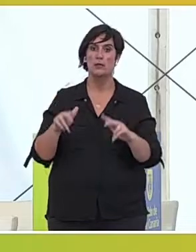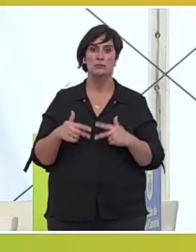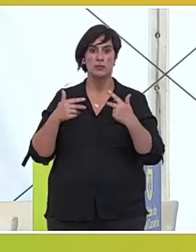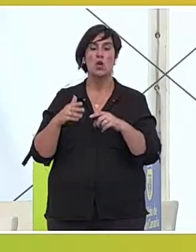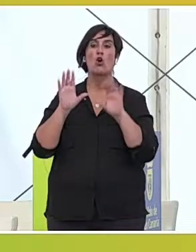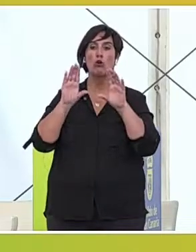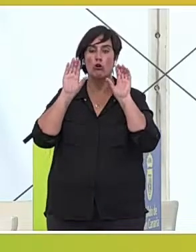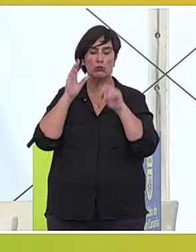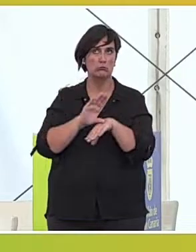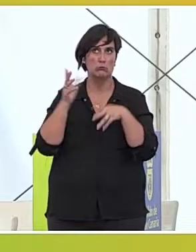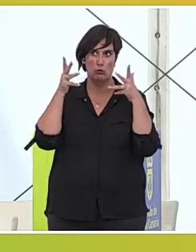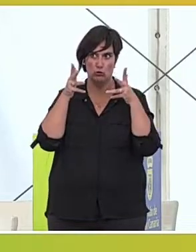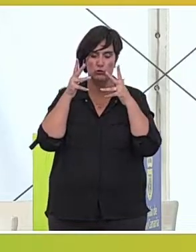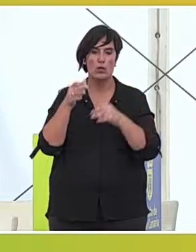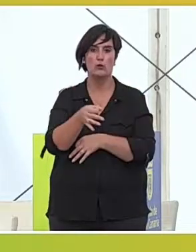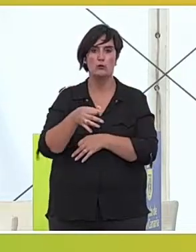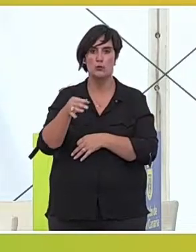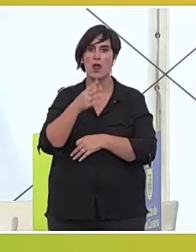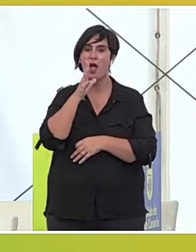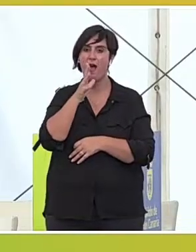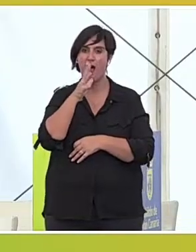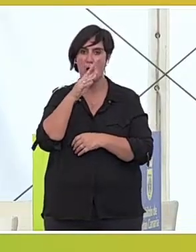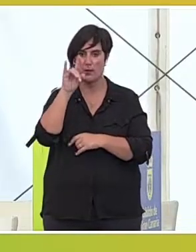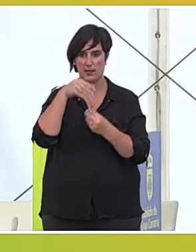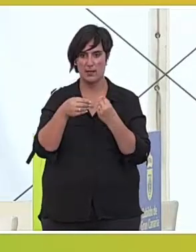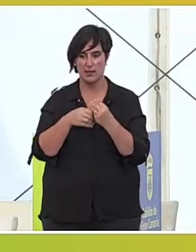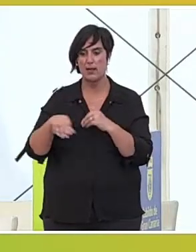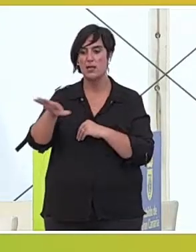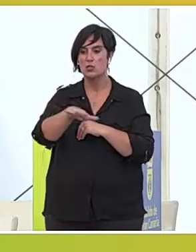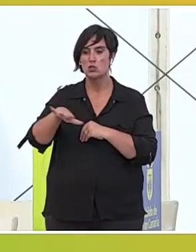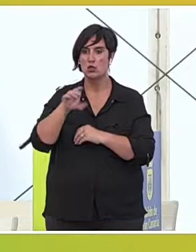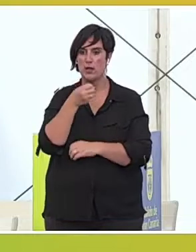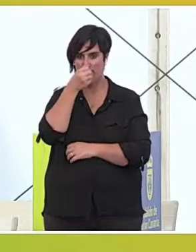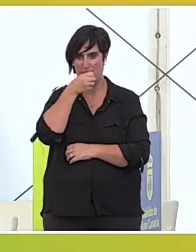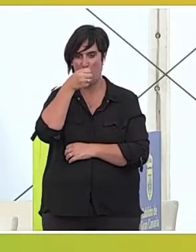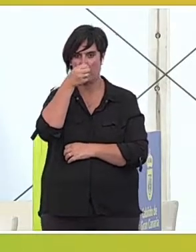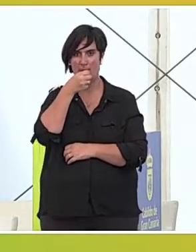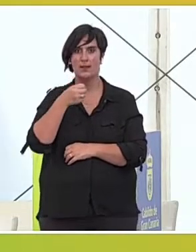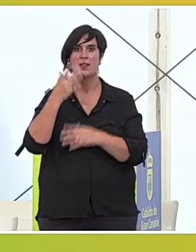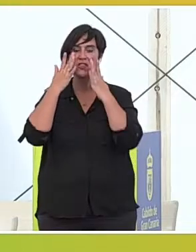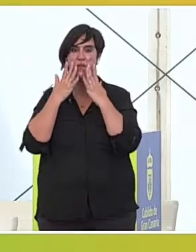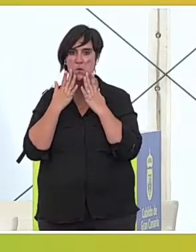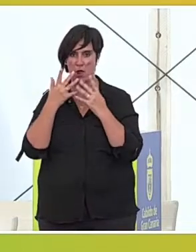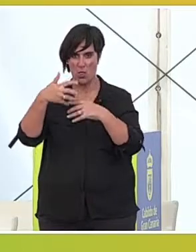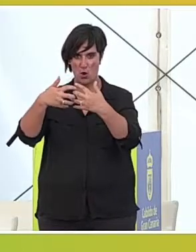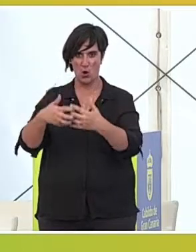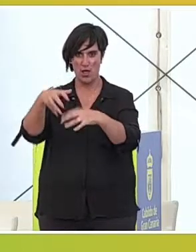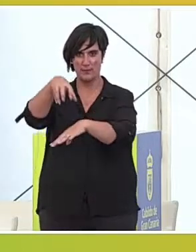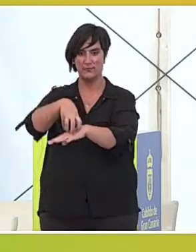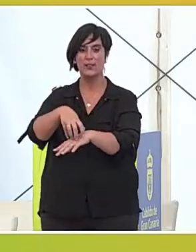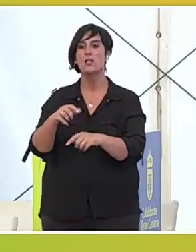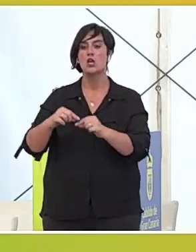Aguas de Gran Canaria, se refiere a la depuradora, a la EDAR de Ginamar. Nos vamos a una cota de